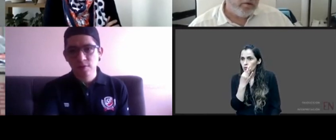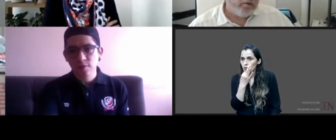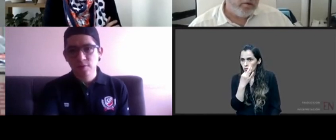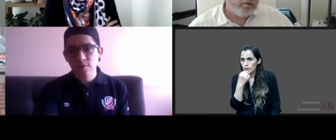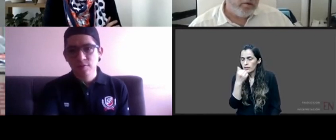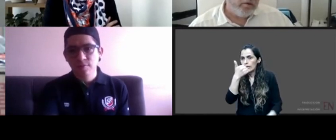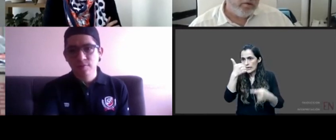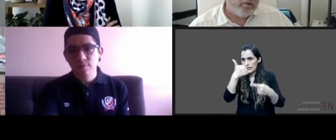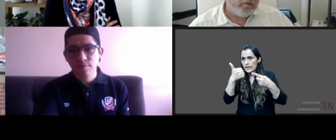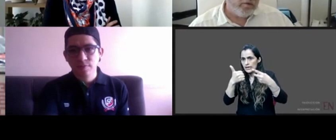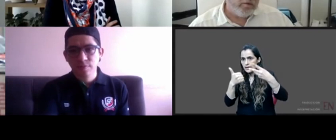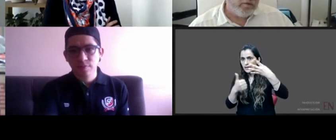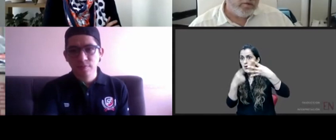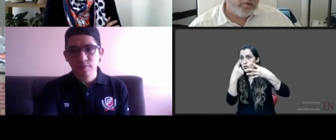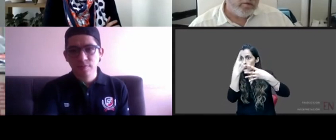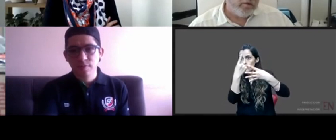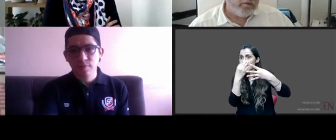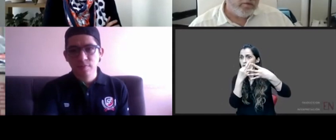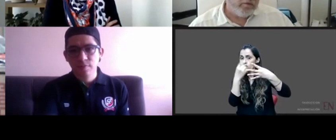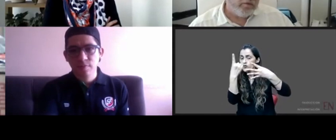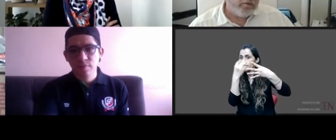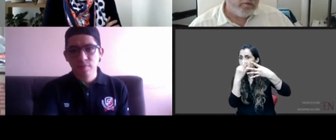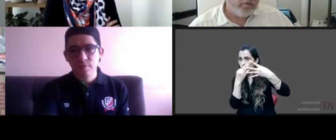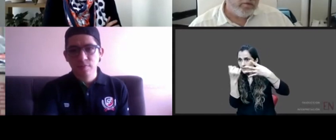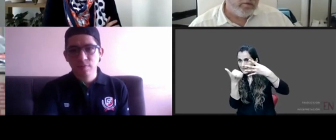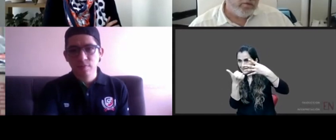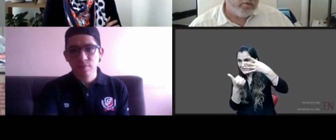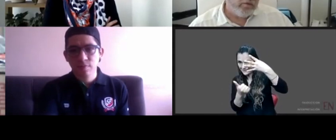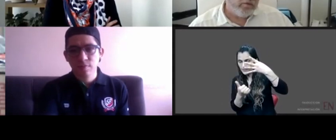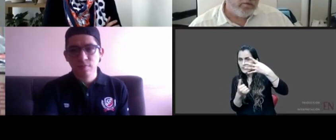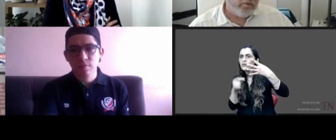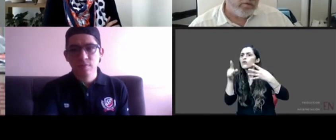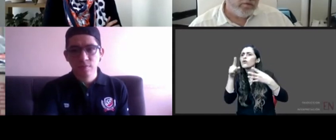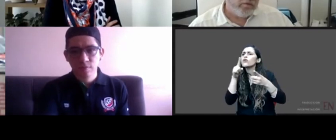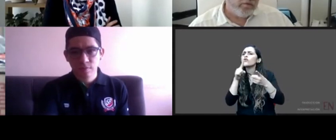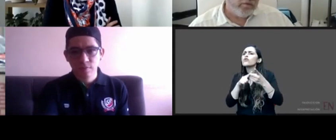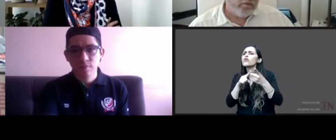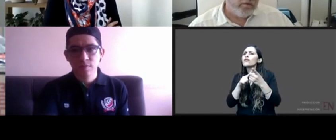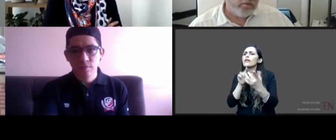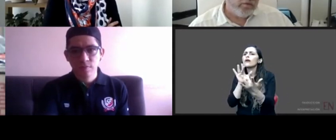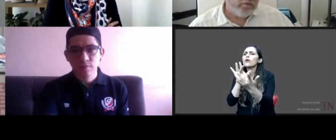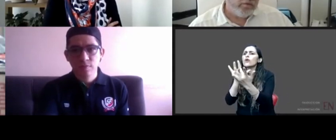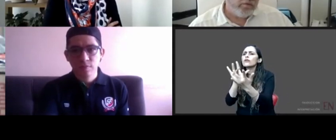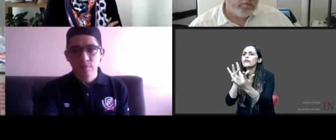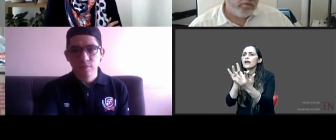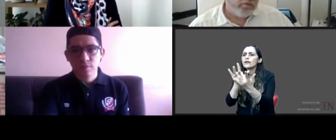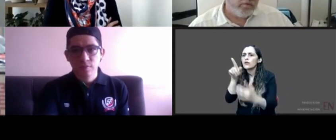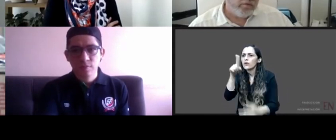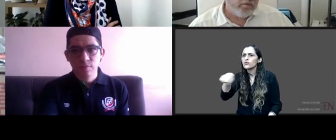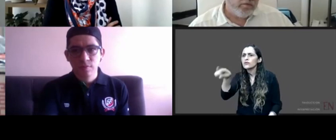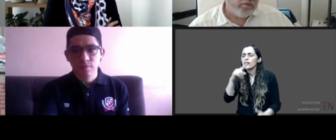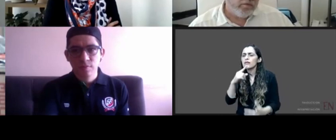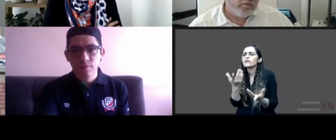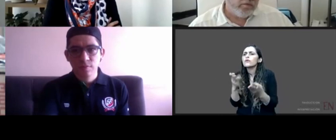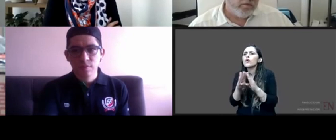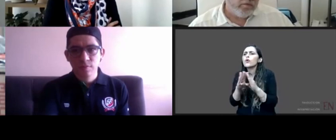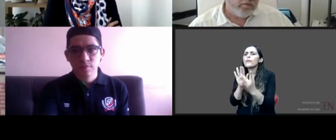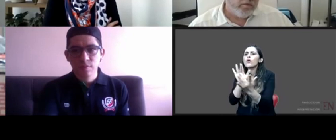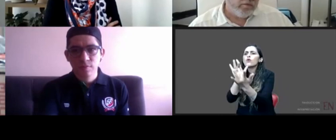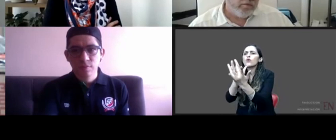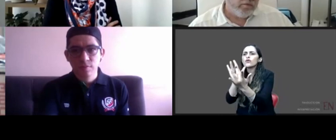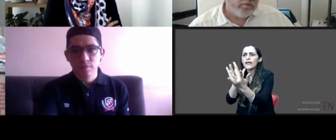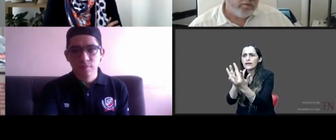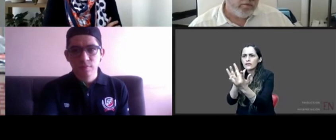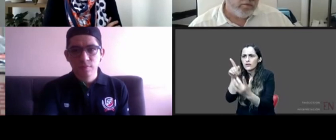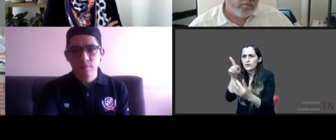nos puedan decir dónde los encuentra la audiencia. Está muy, muy, muy expectante respecto a ello. Y un mensaje final